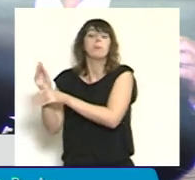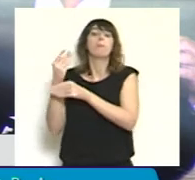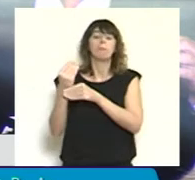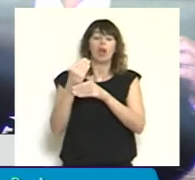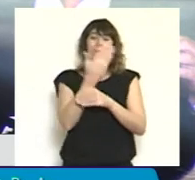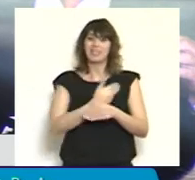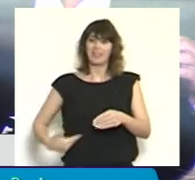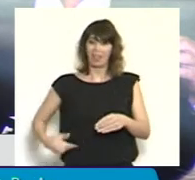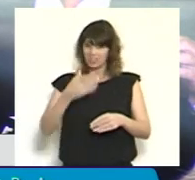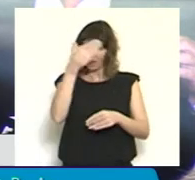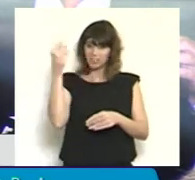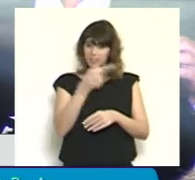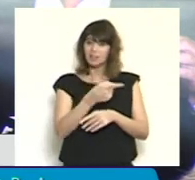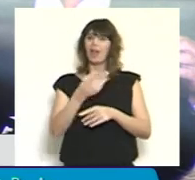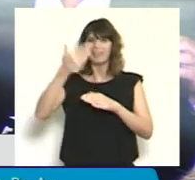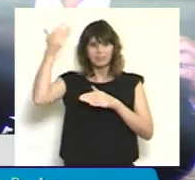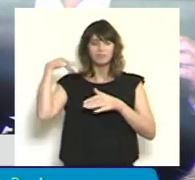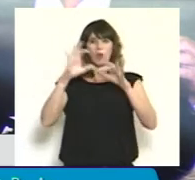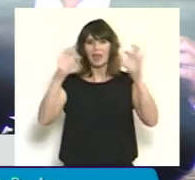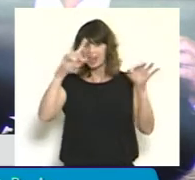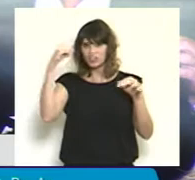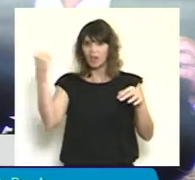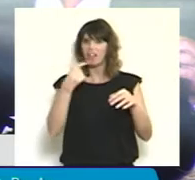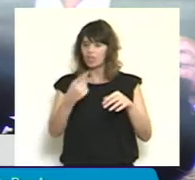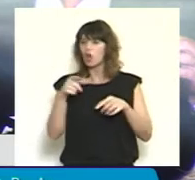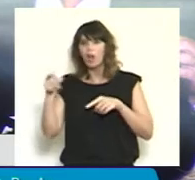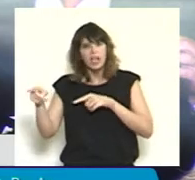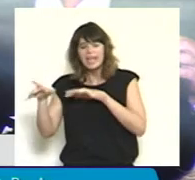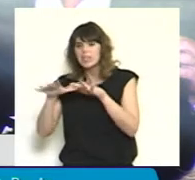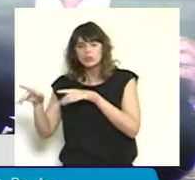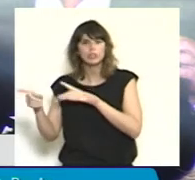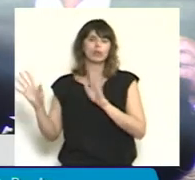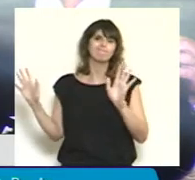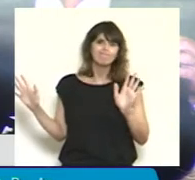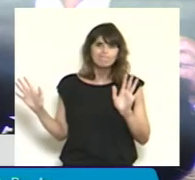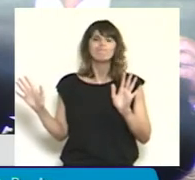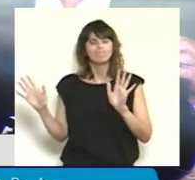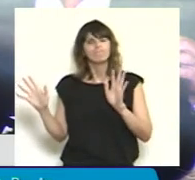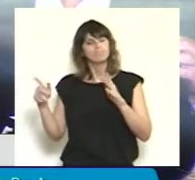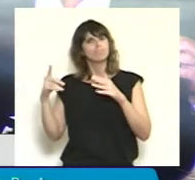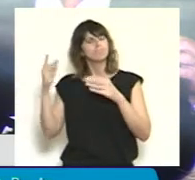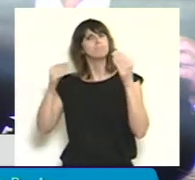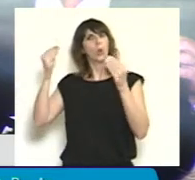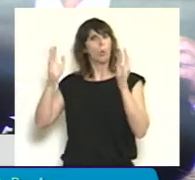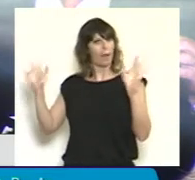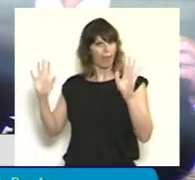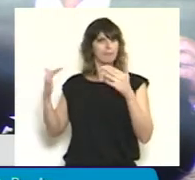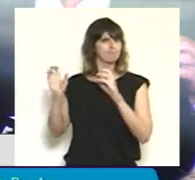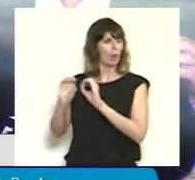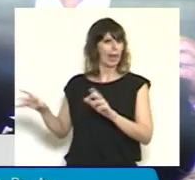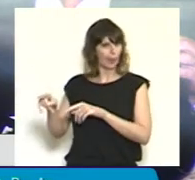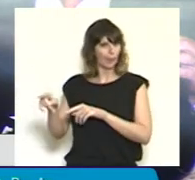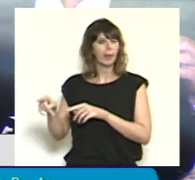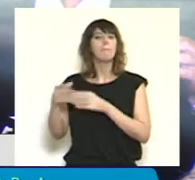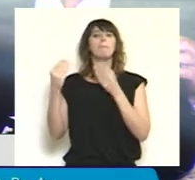Nación señaló en una cadena nacional, esta situación era particularmente alarmante y abominable porque